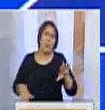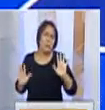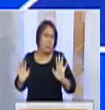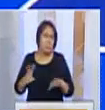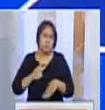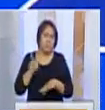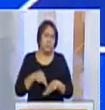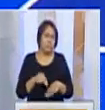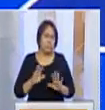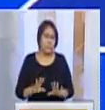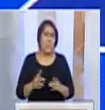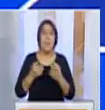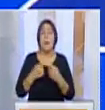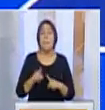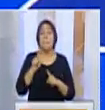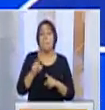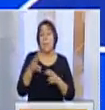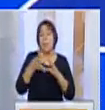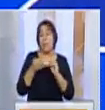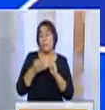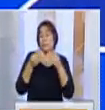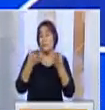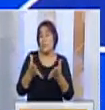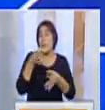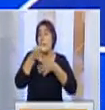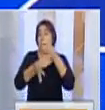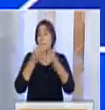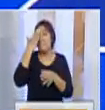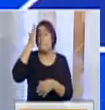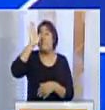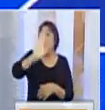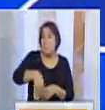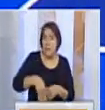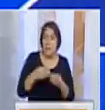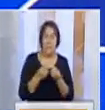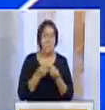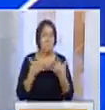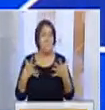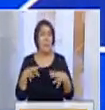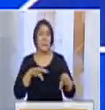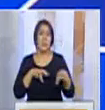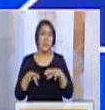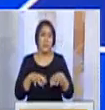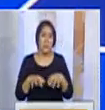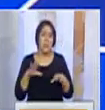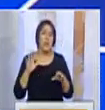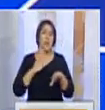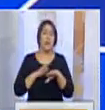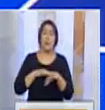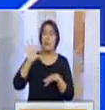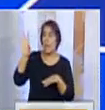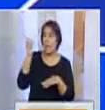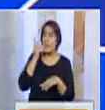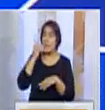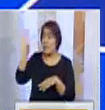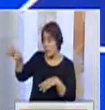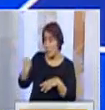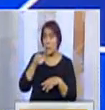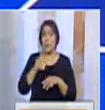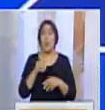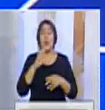Comentarles que el día de mañana tenemos varias actividades. Los invitamos a que tal vez a través de nuestro director de comunicación ustedes tengan a bien